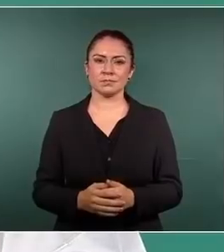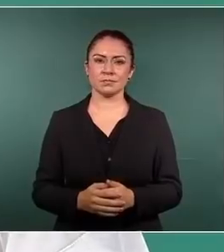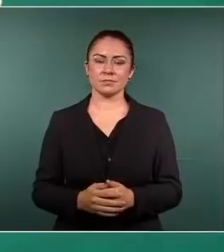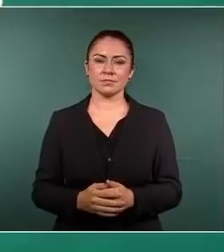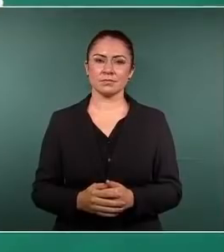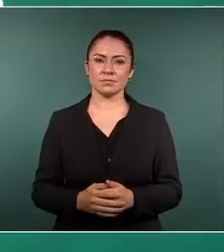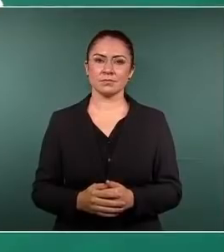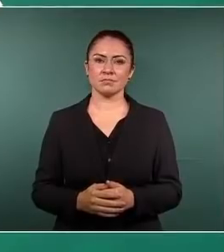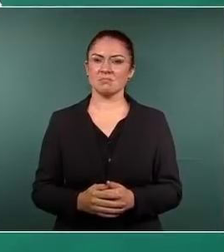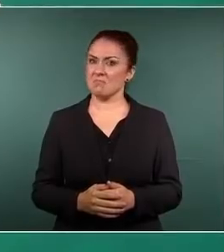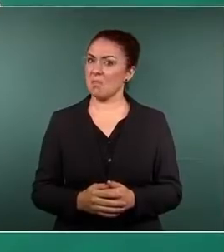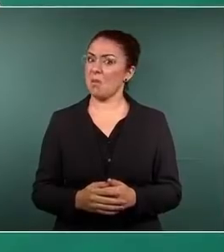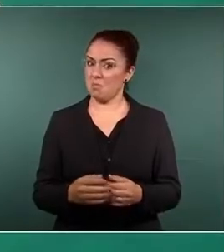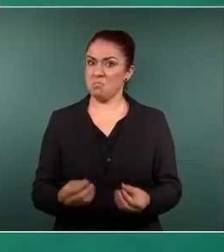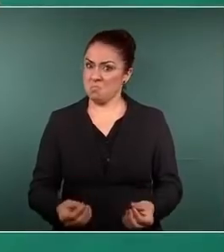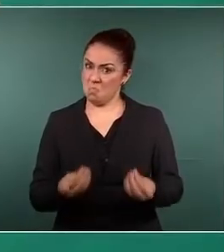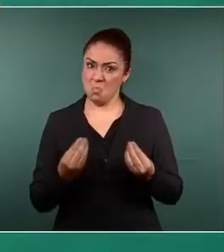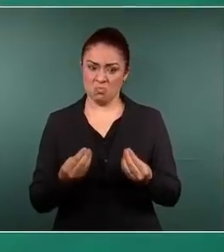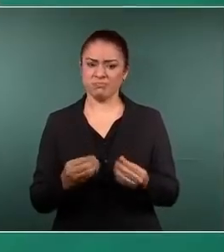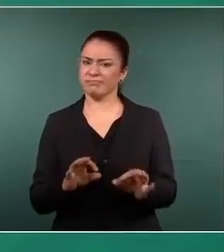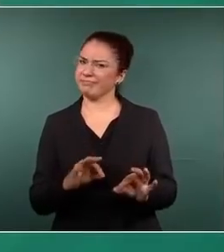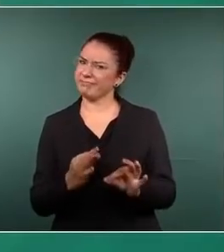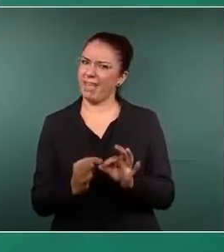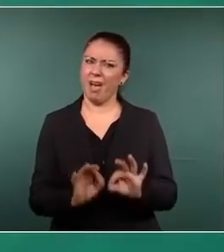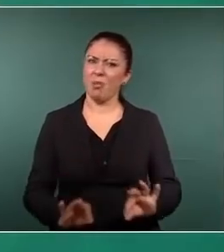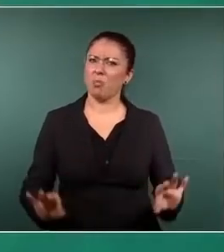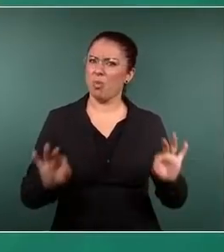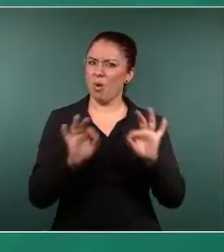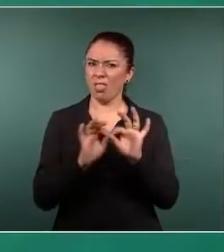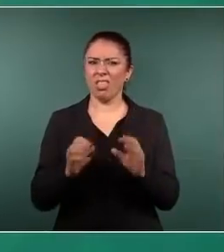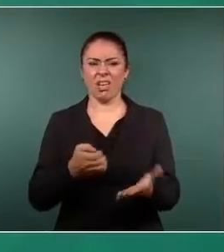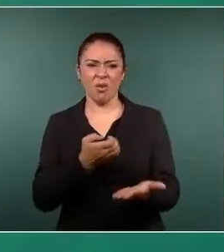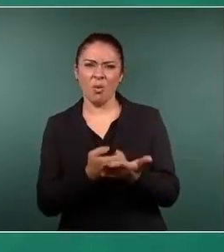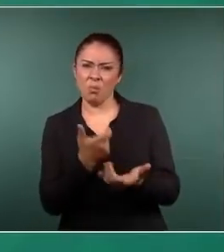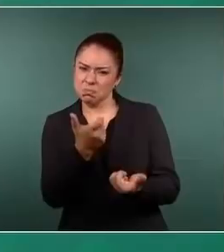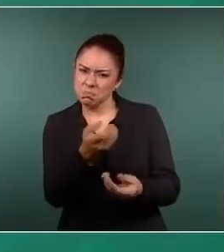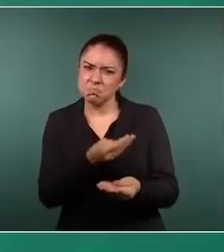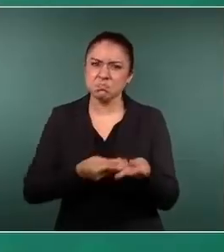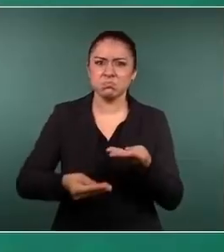mucho potencial en lo económico